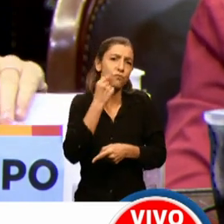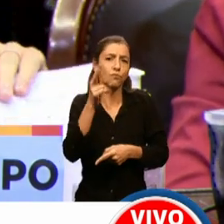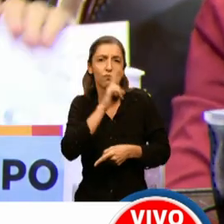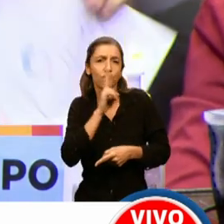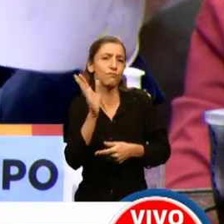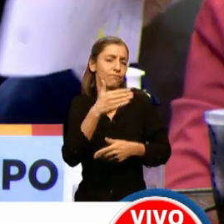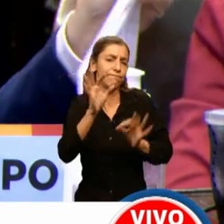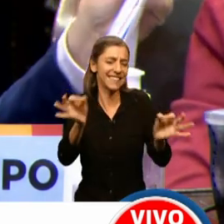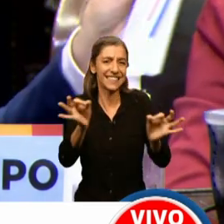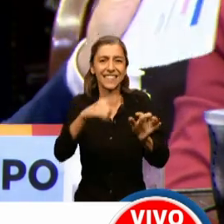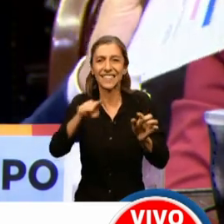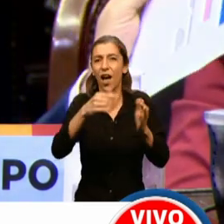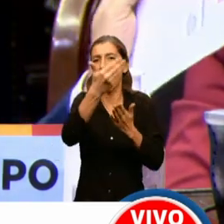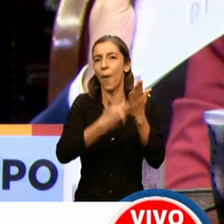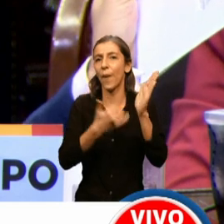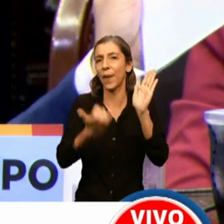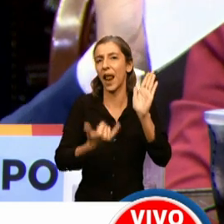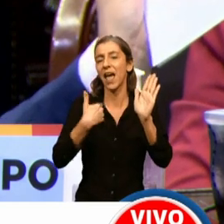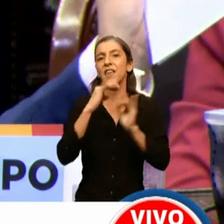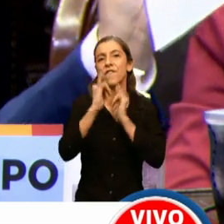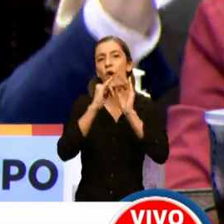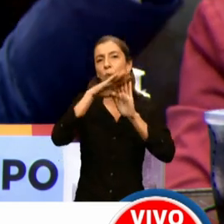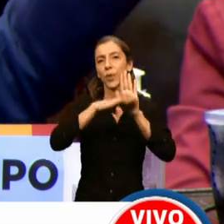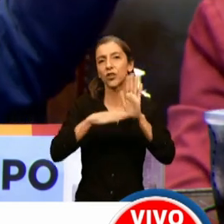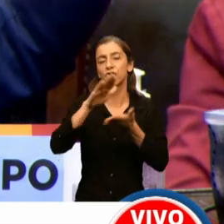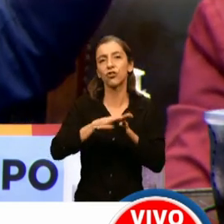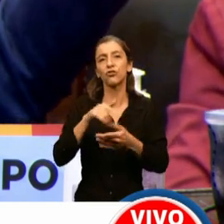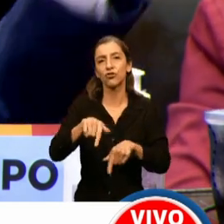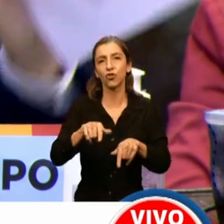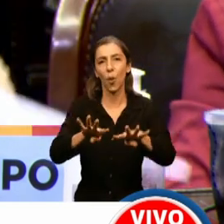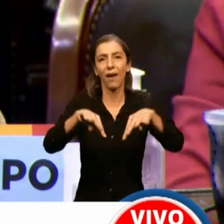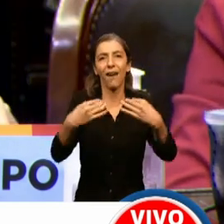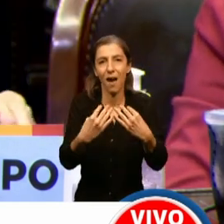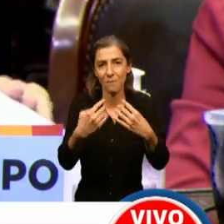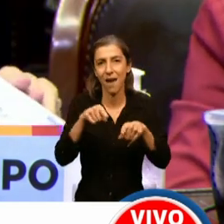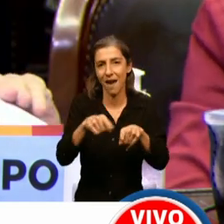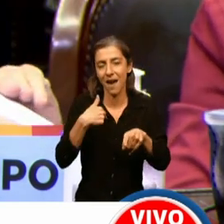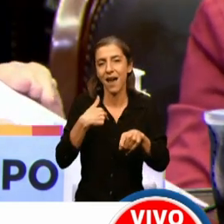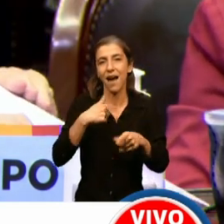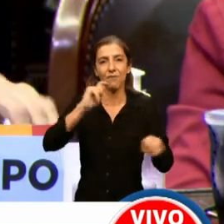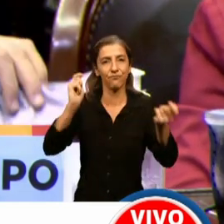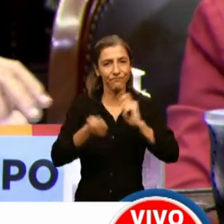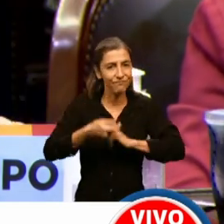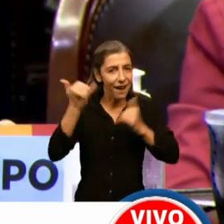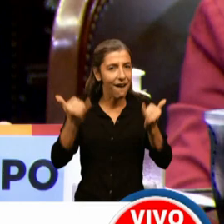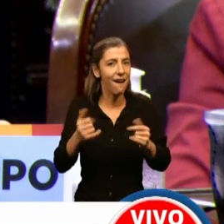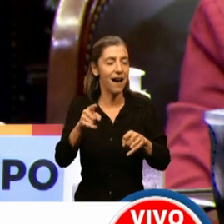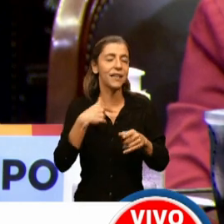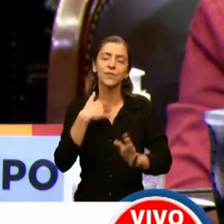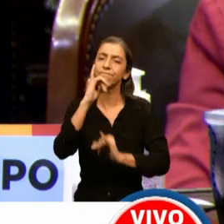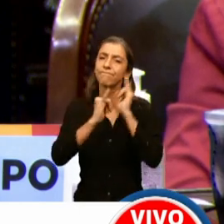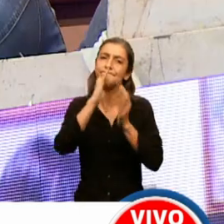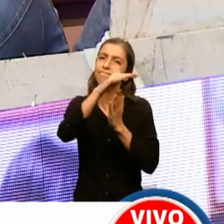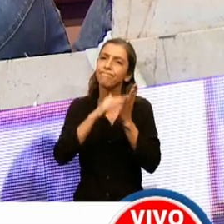acá tenemos este bello informe la cámara se transforma donde da cuenta de una